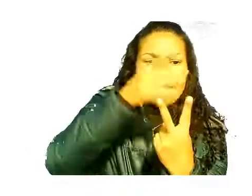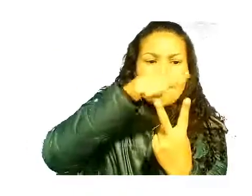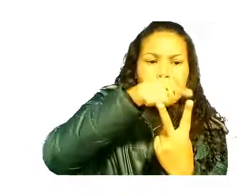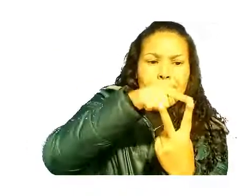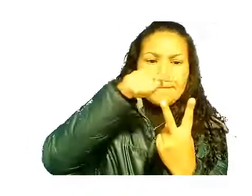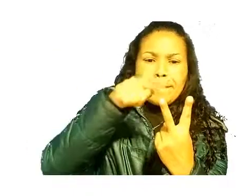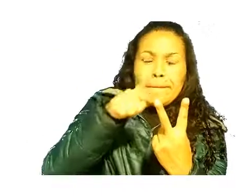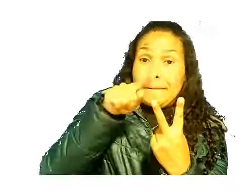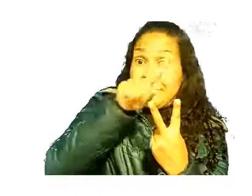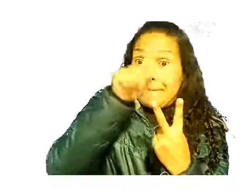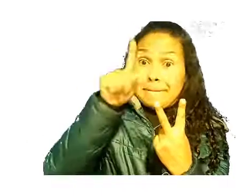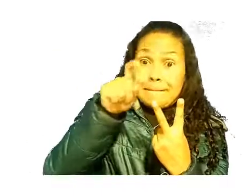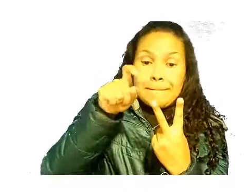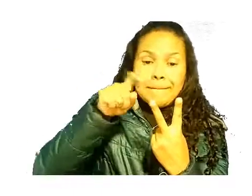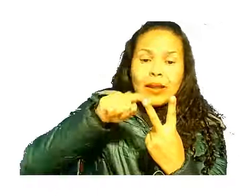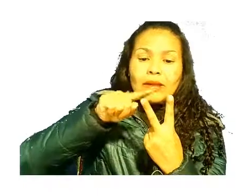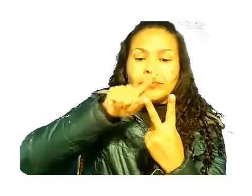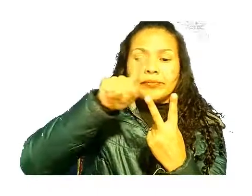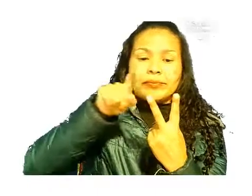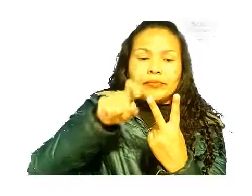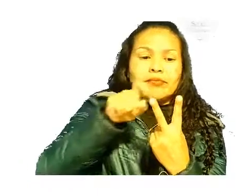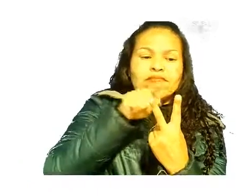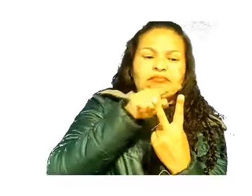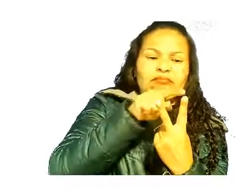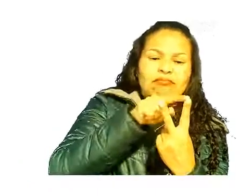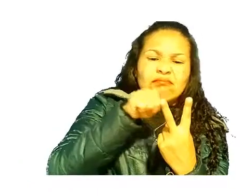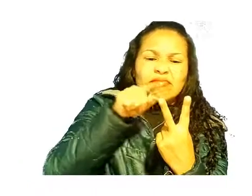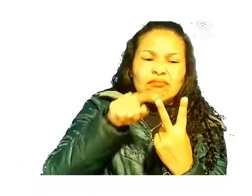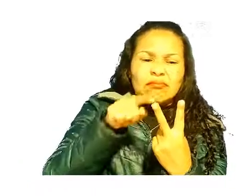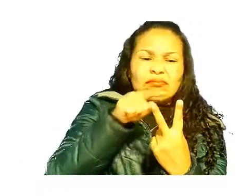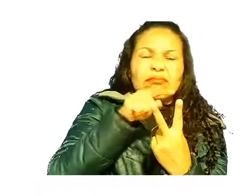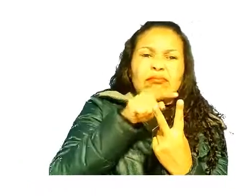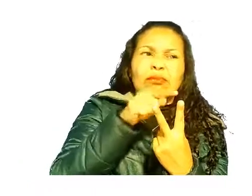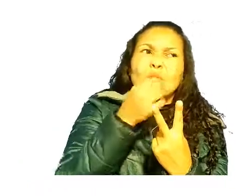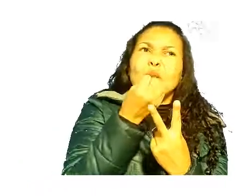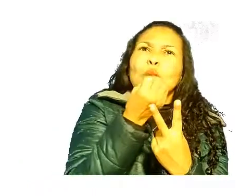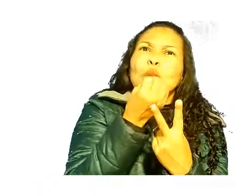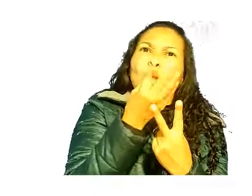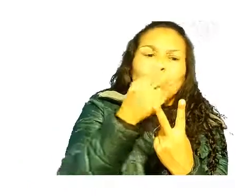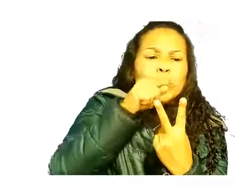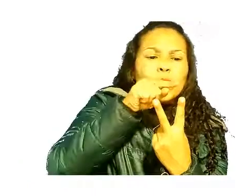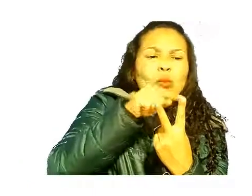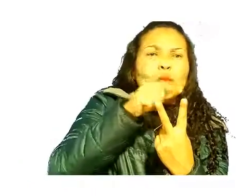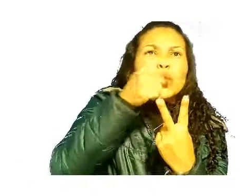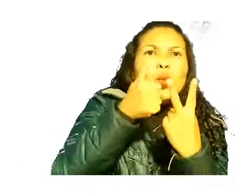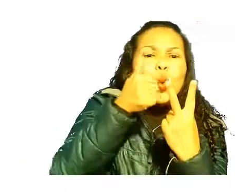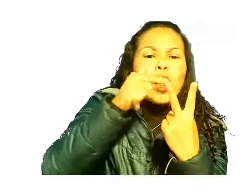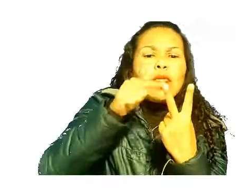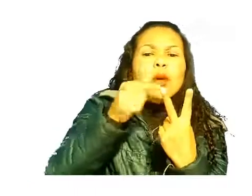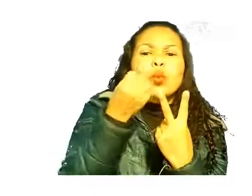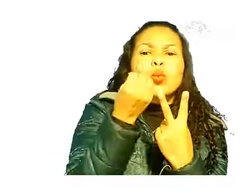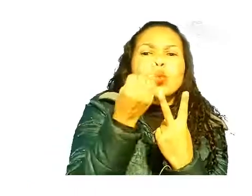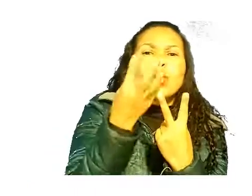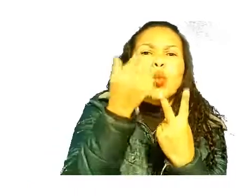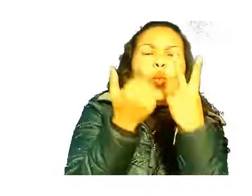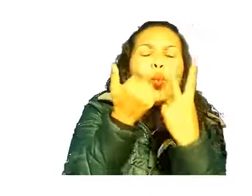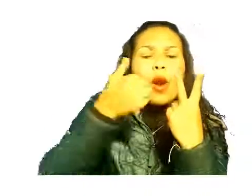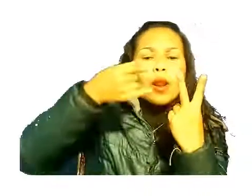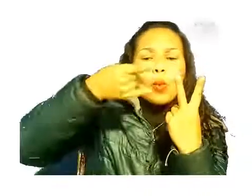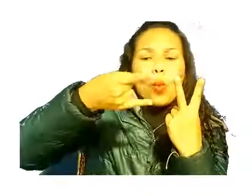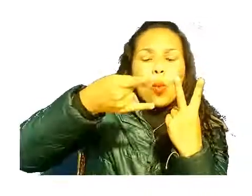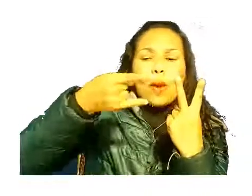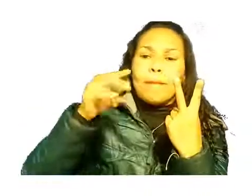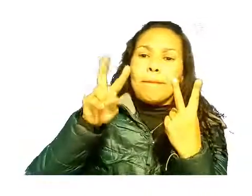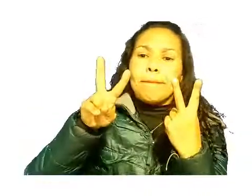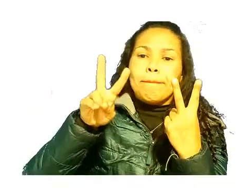multiplicar me dan como resultado 24? ¿O qué números son el